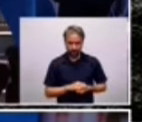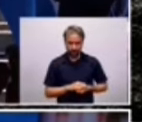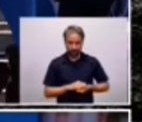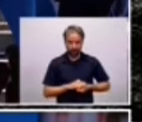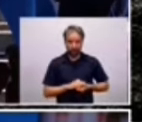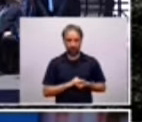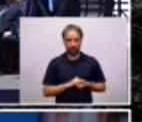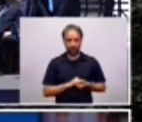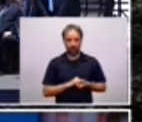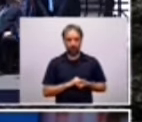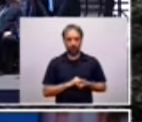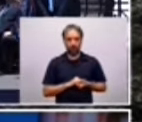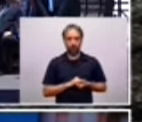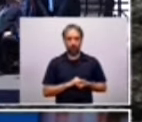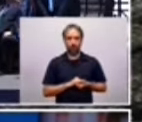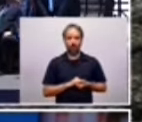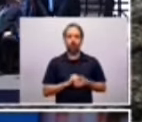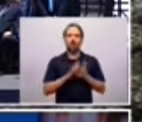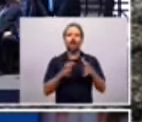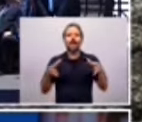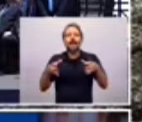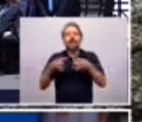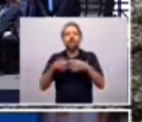Dificultar, complicar. Claro. ¿Entendés?